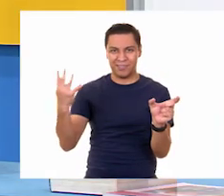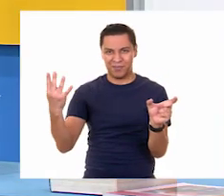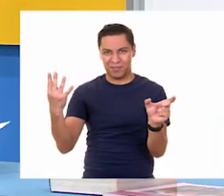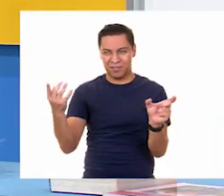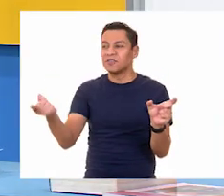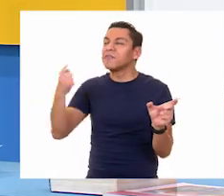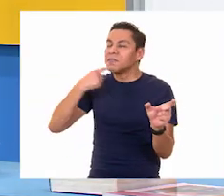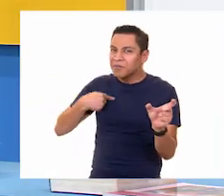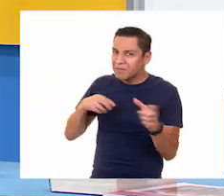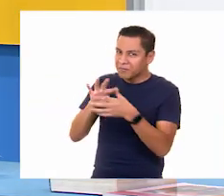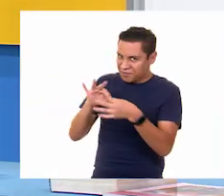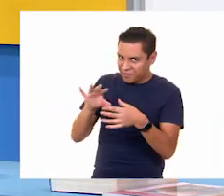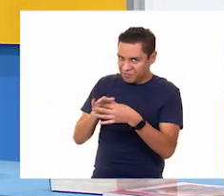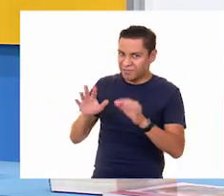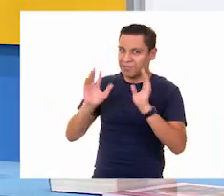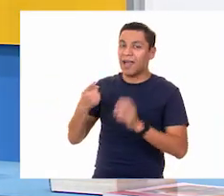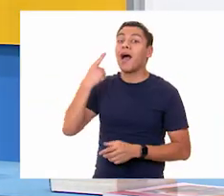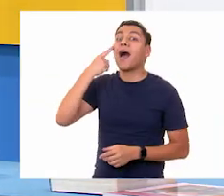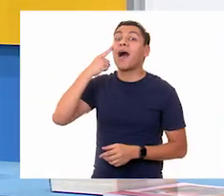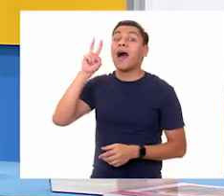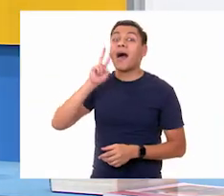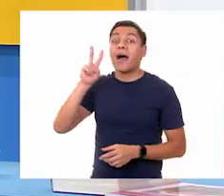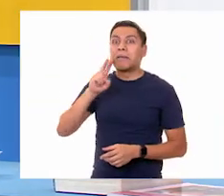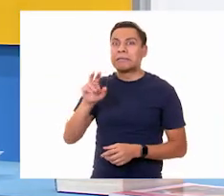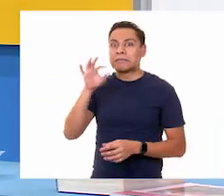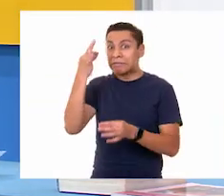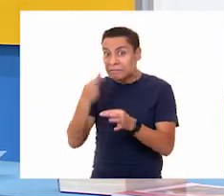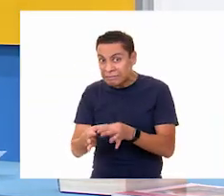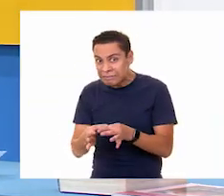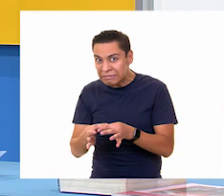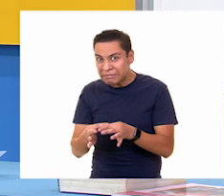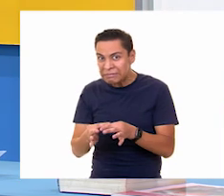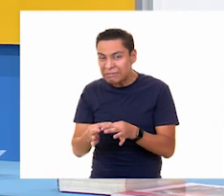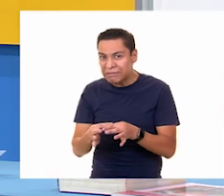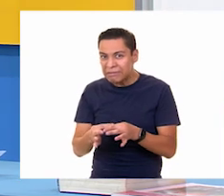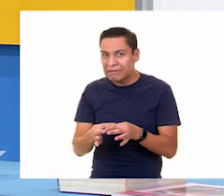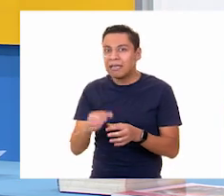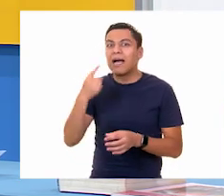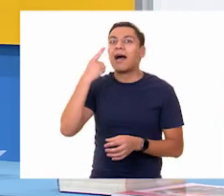diciendo. Solamente nos falta comprobar que estemos en lo correcto. A ver, vamos a